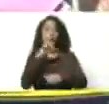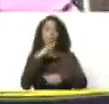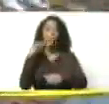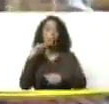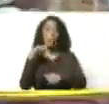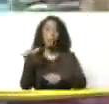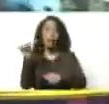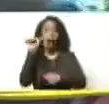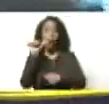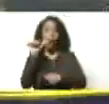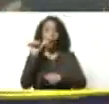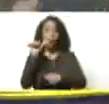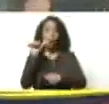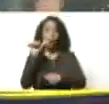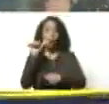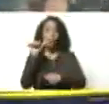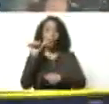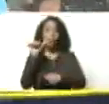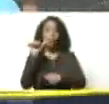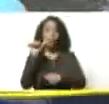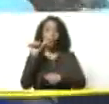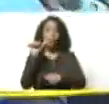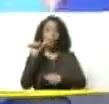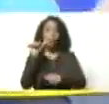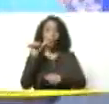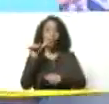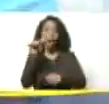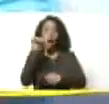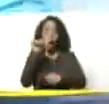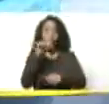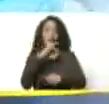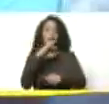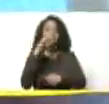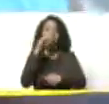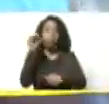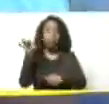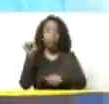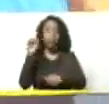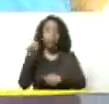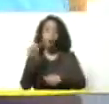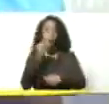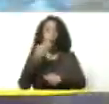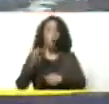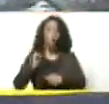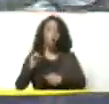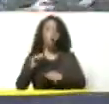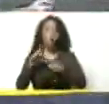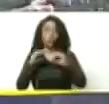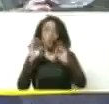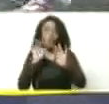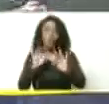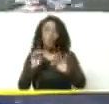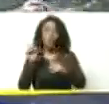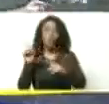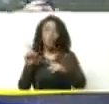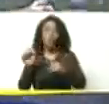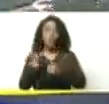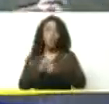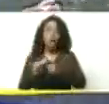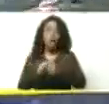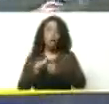agua también tiene agua salada y comen todo tipo de comidas y la apertura raya zanahoria